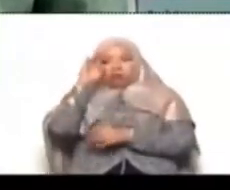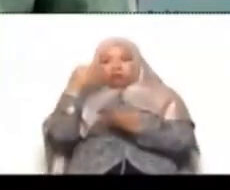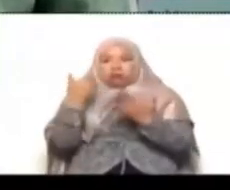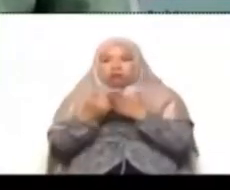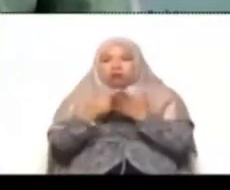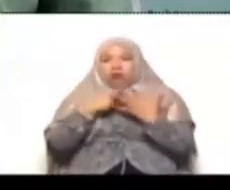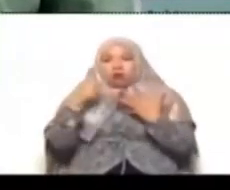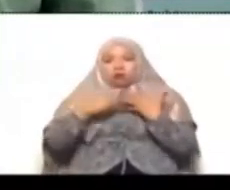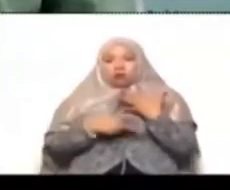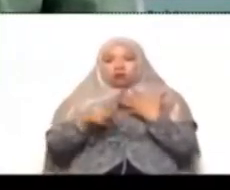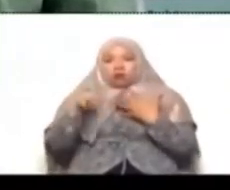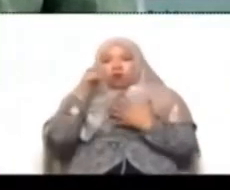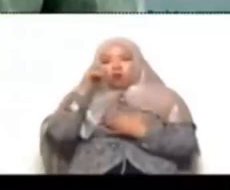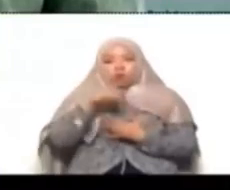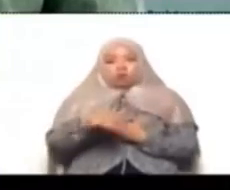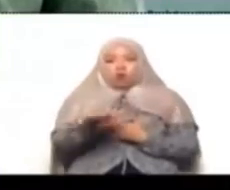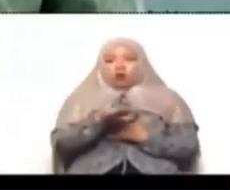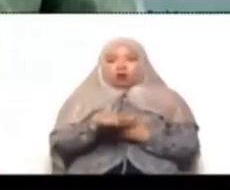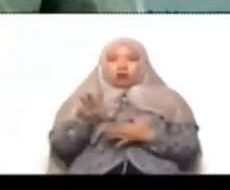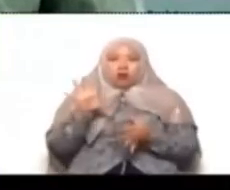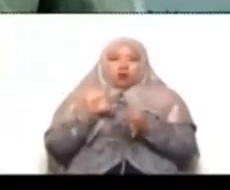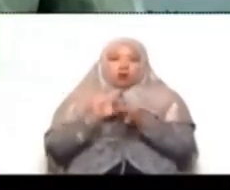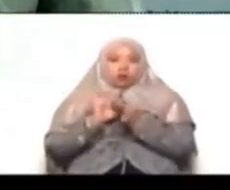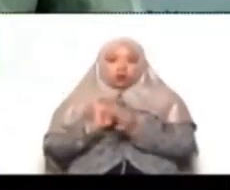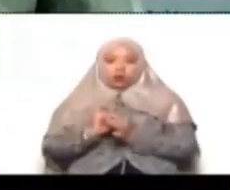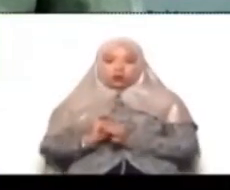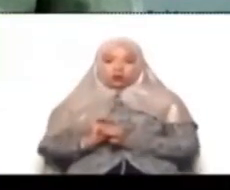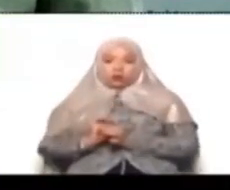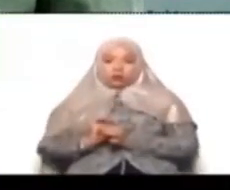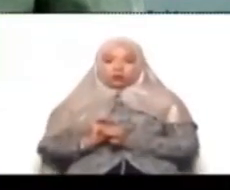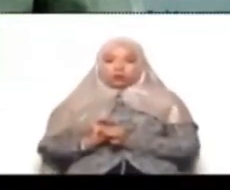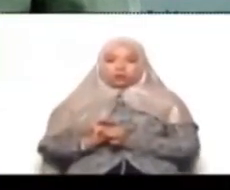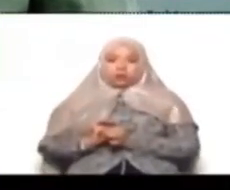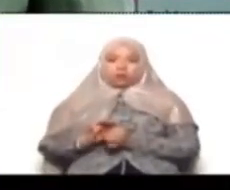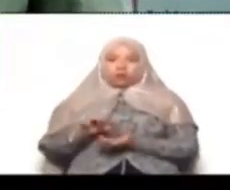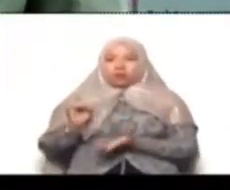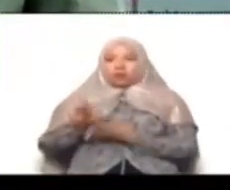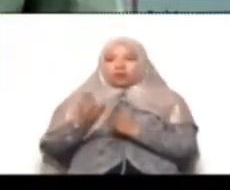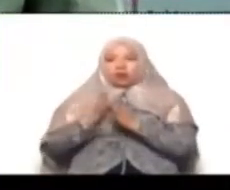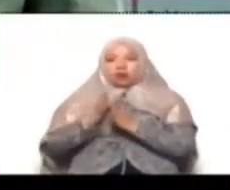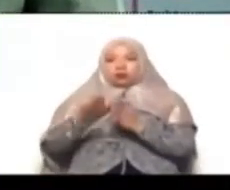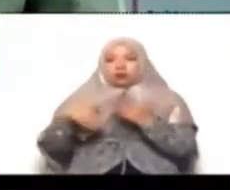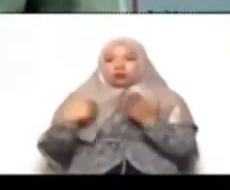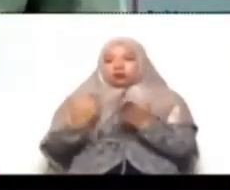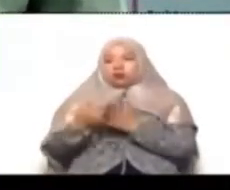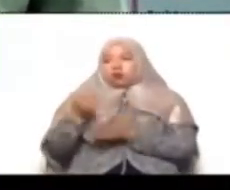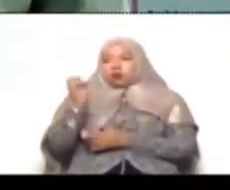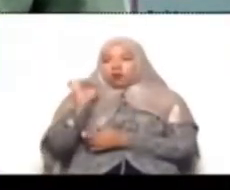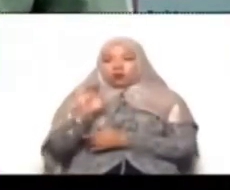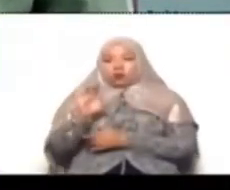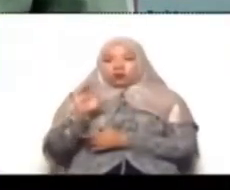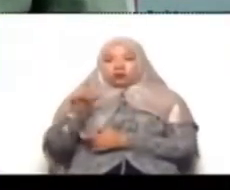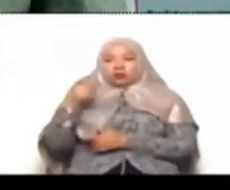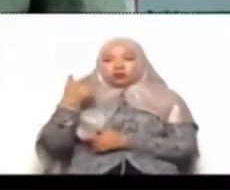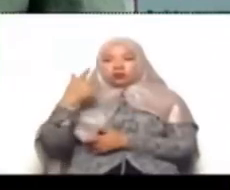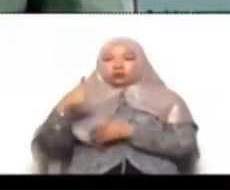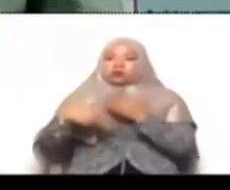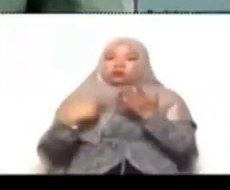plan, tenemos pueblo, tenemos unión, y que no nos desvíen del camino. Allá ellos, que se